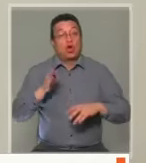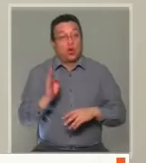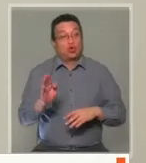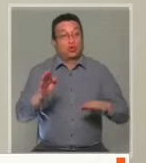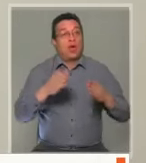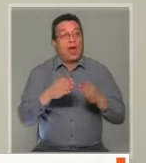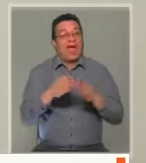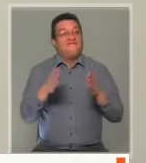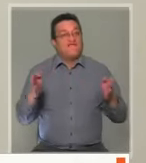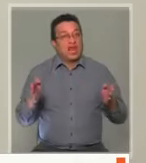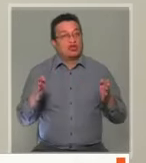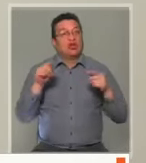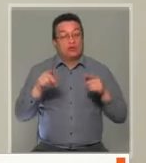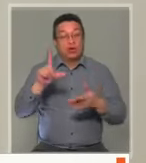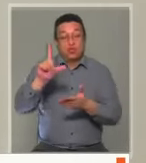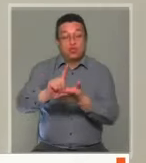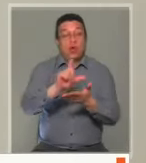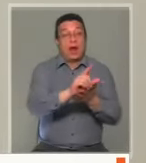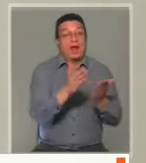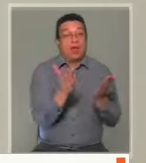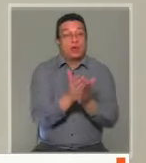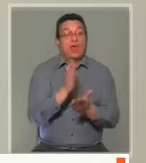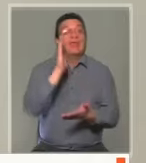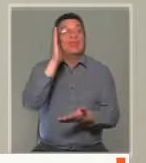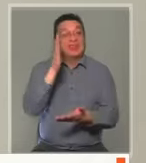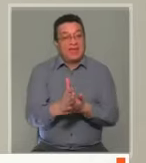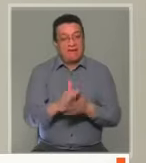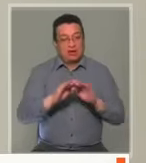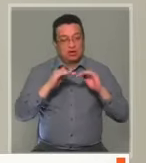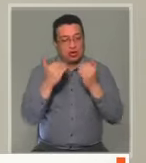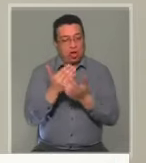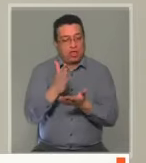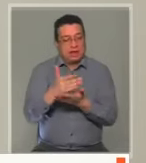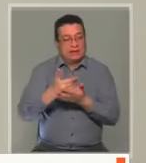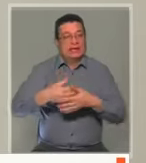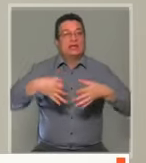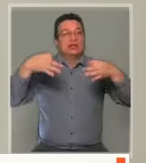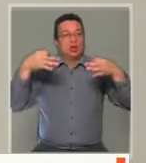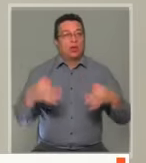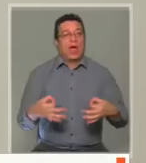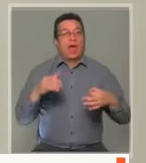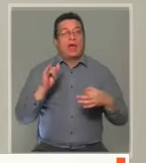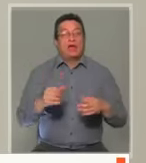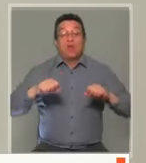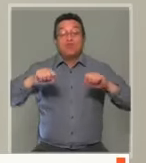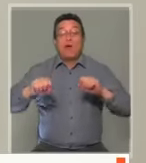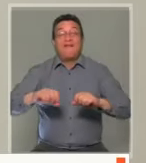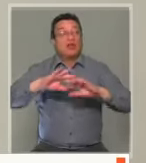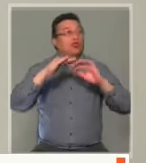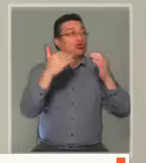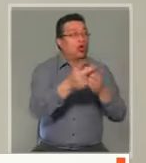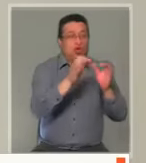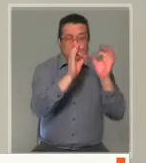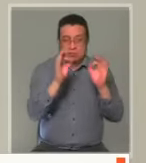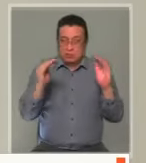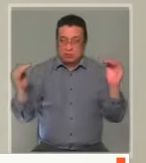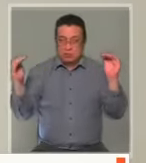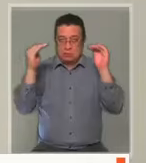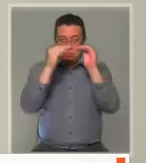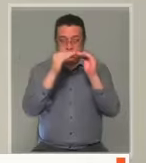abierta. Los espacios educativos deben contar con todas las medidas de seguridad y disponer de mobiliario y equipamiento adecuado al